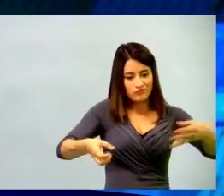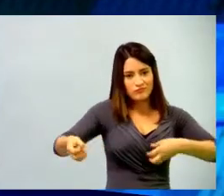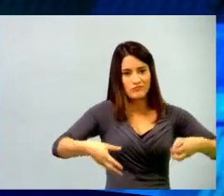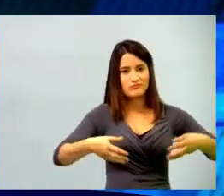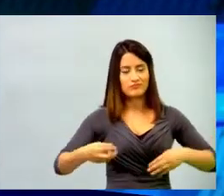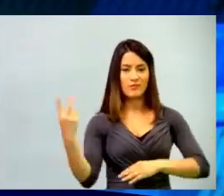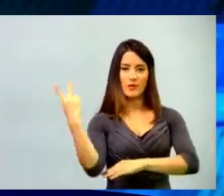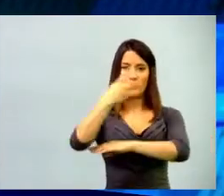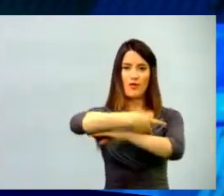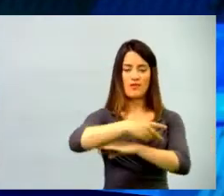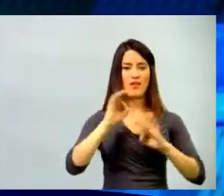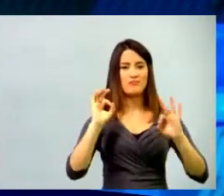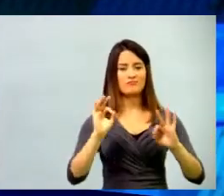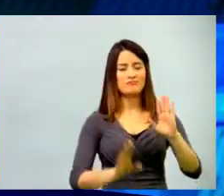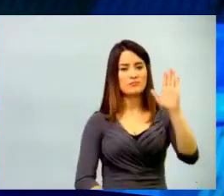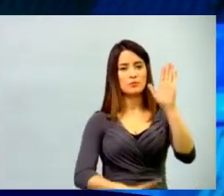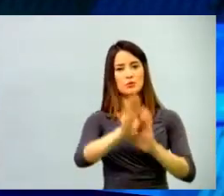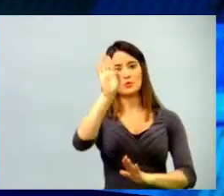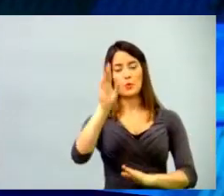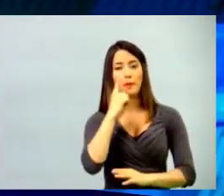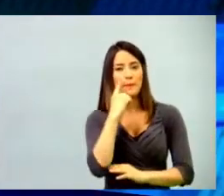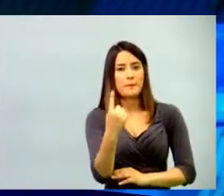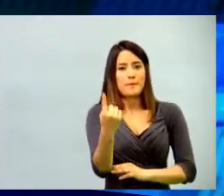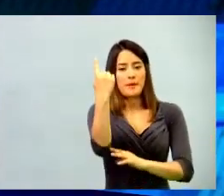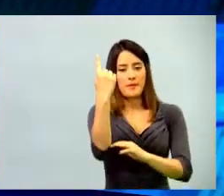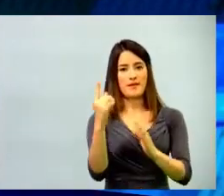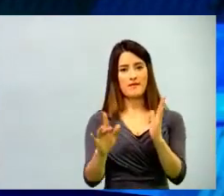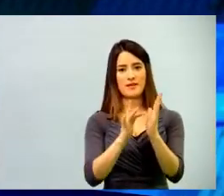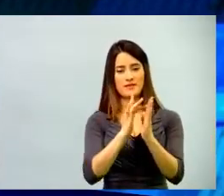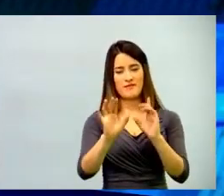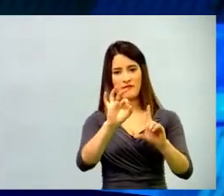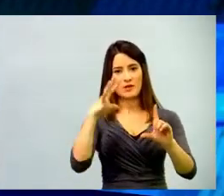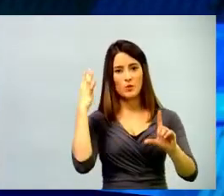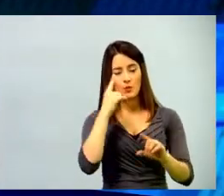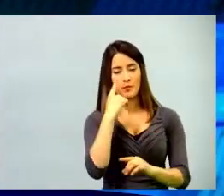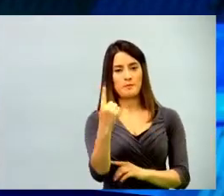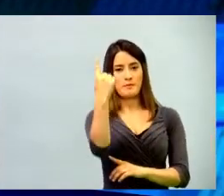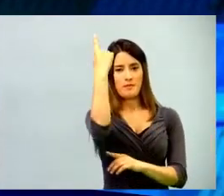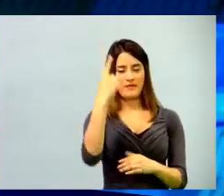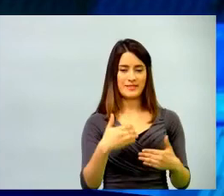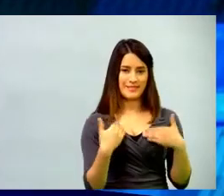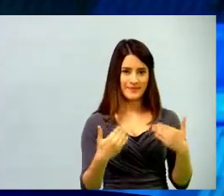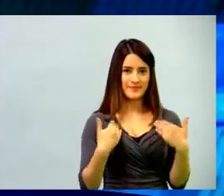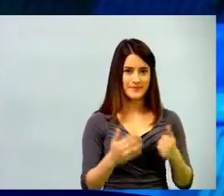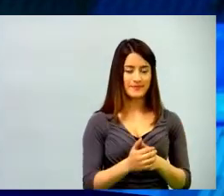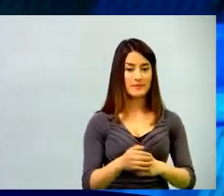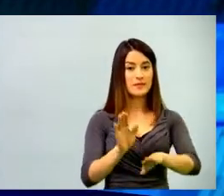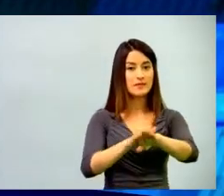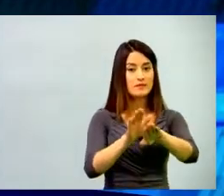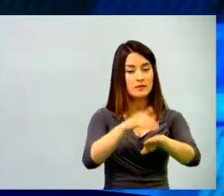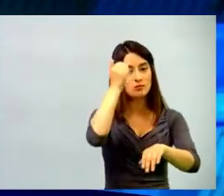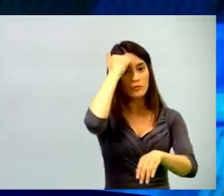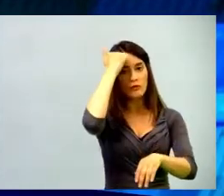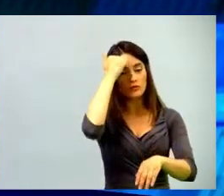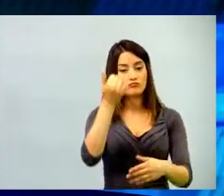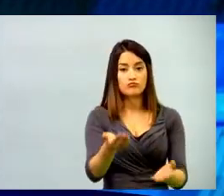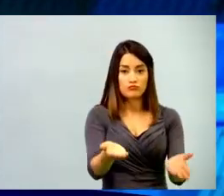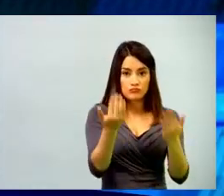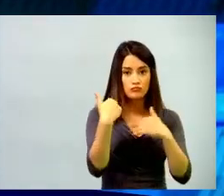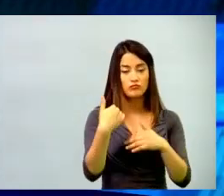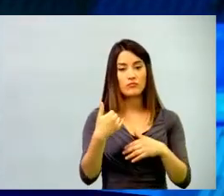un éxito rotundo, este primer evento virtual, e invitarlo a ustedes, profe, a todos, a que nos sigan, los que puedan ir a